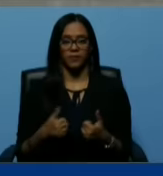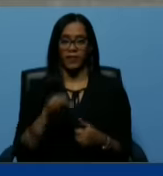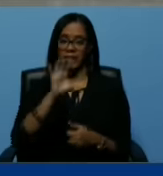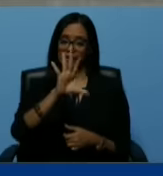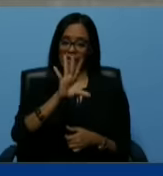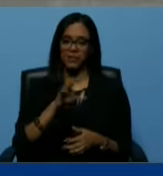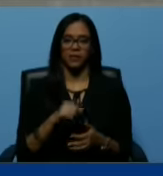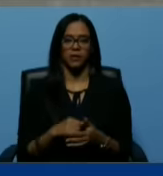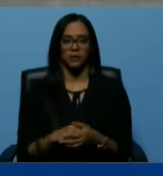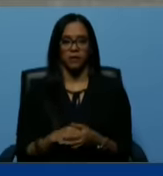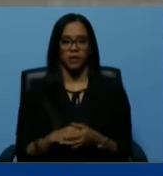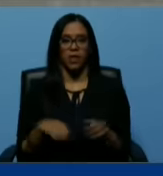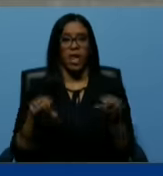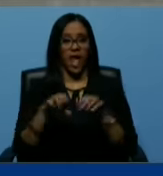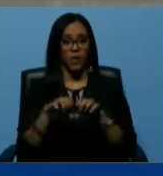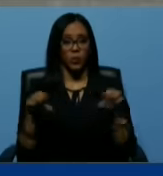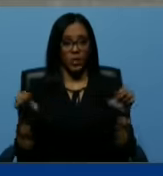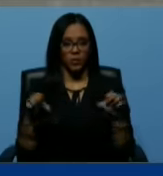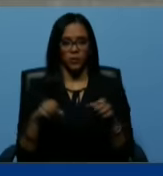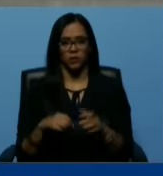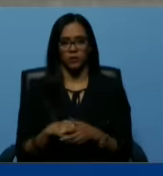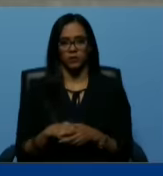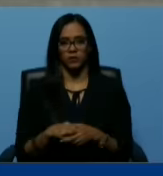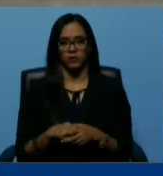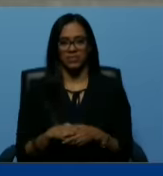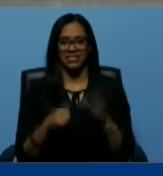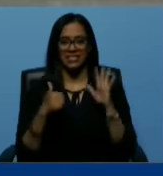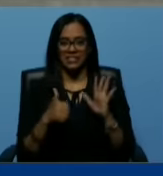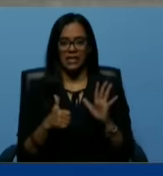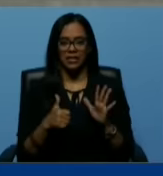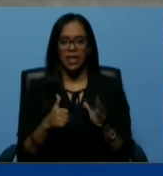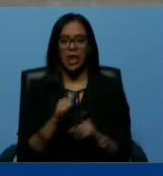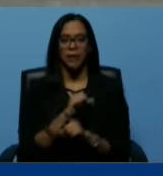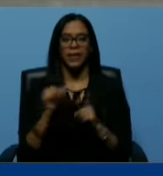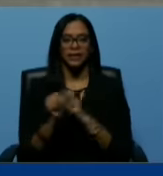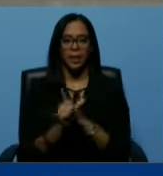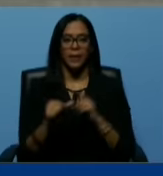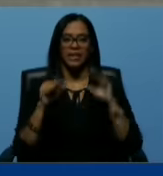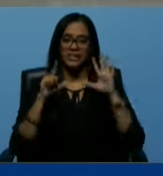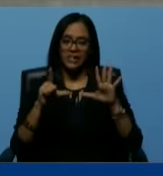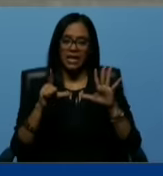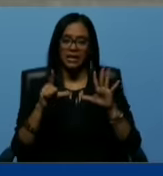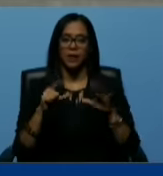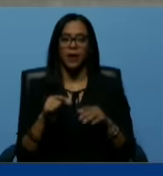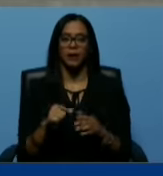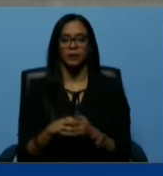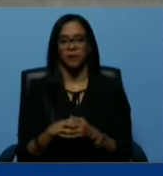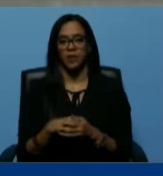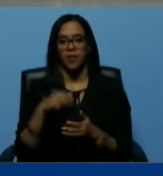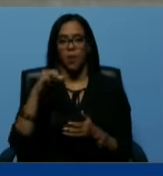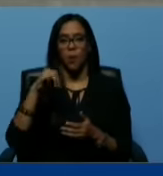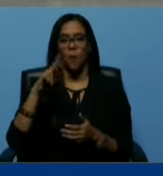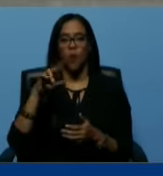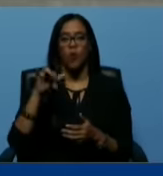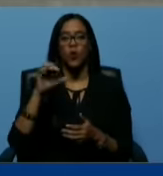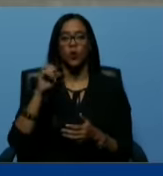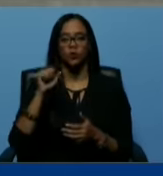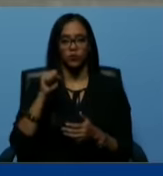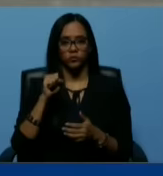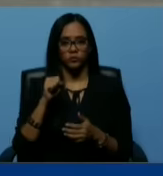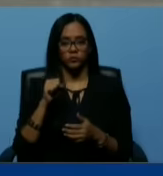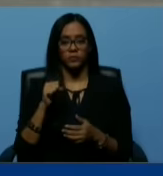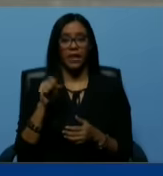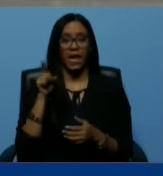Quinta, educación. Sexta, ambiental. Séptima, muros. Ahí tenemos un muro